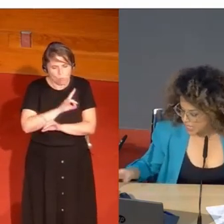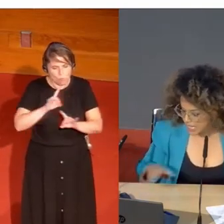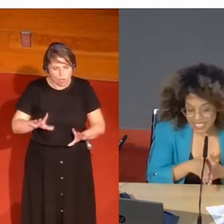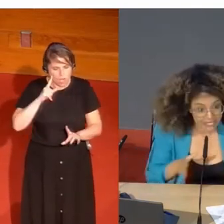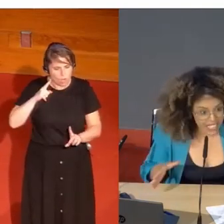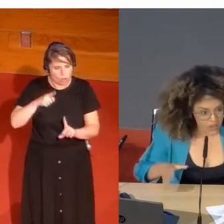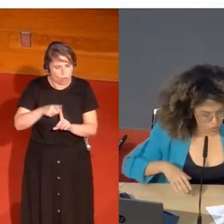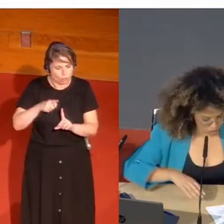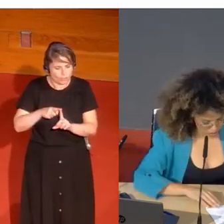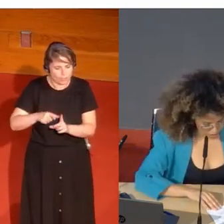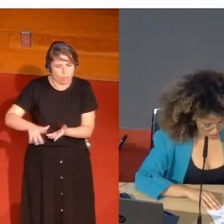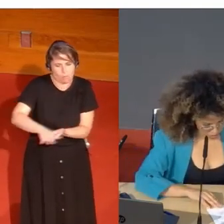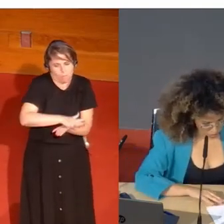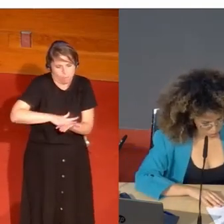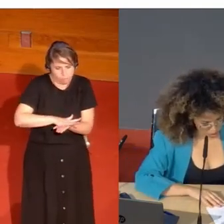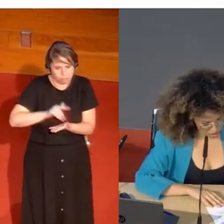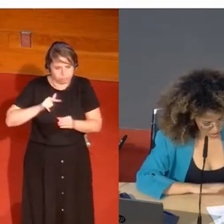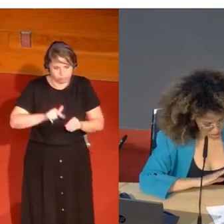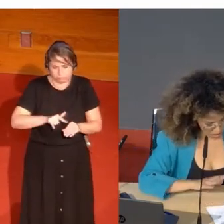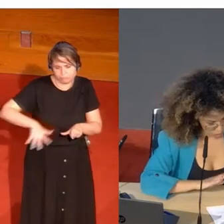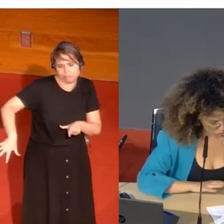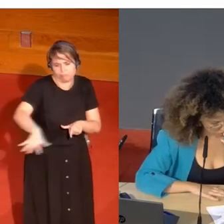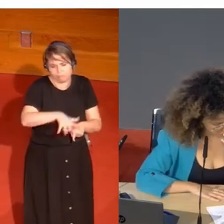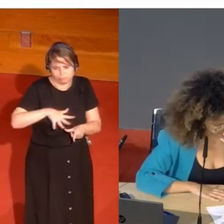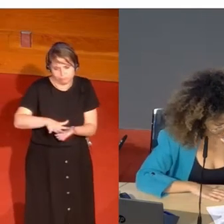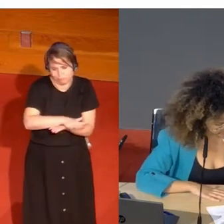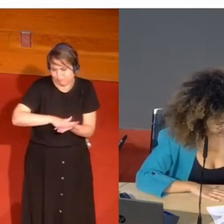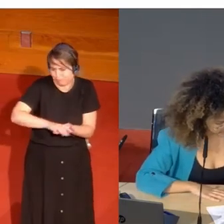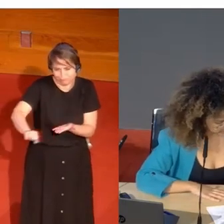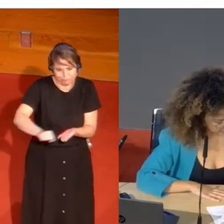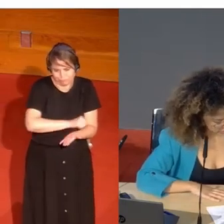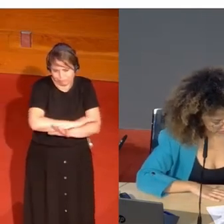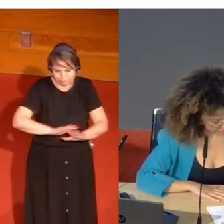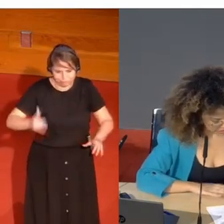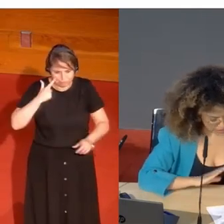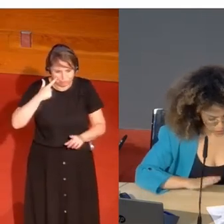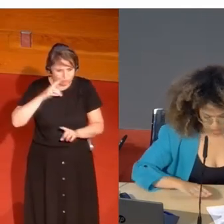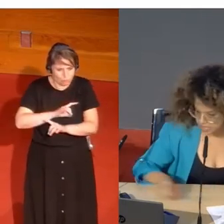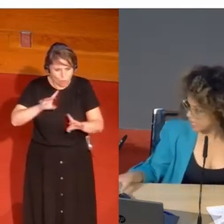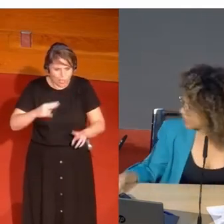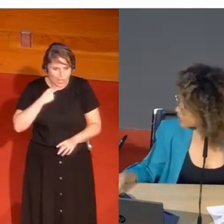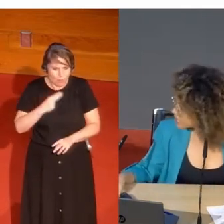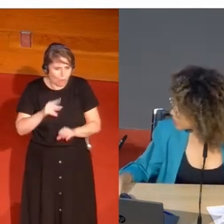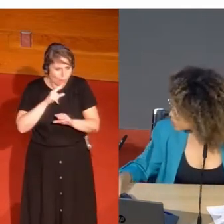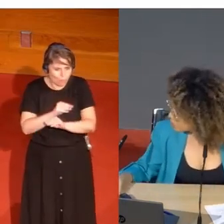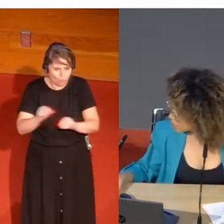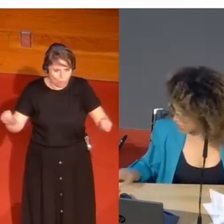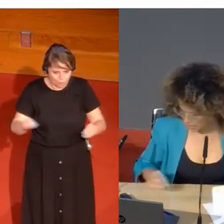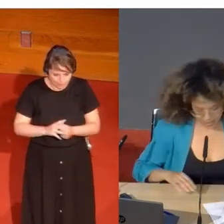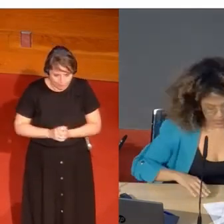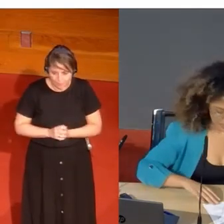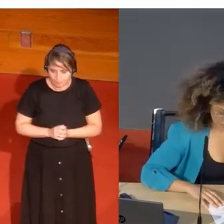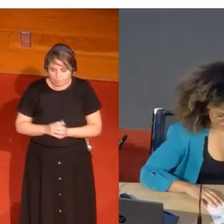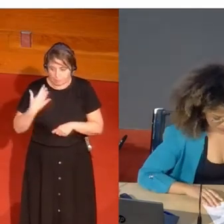de eh acabar con eh con toda la con todo tipo de de de de Voces disidentes es